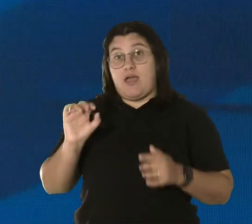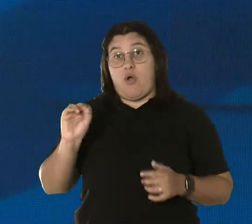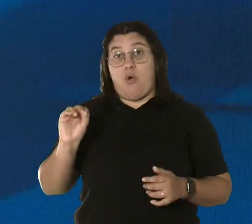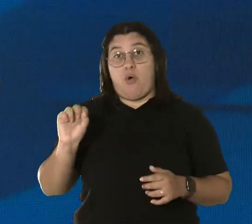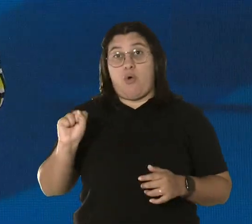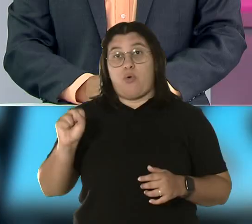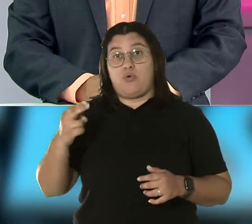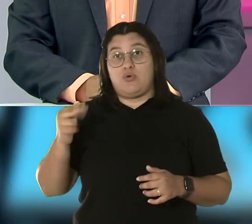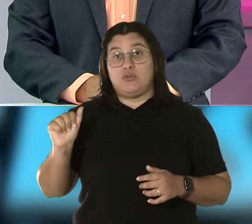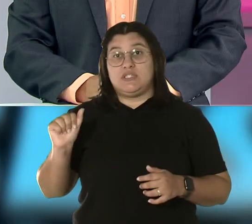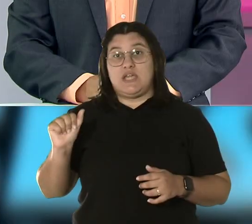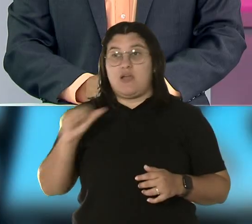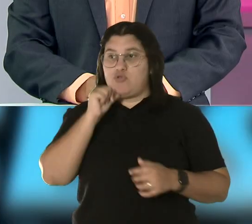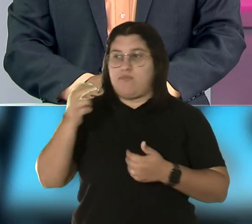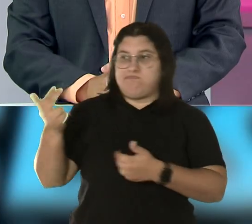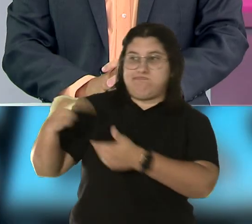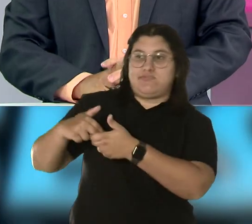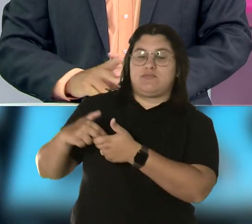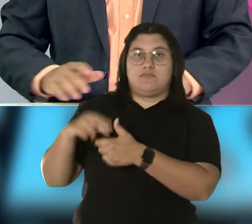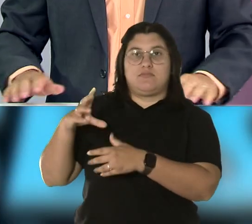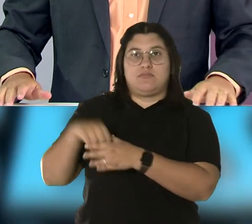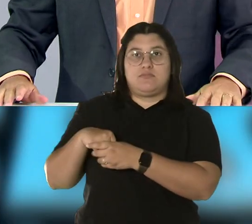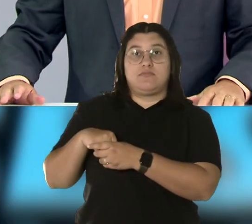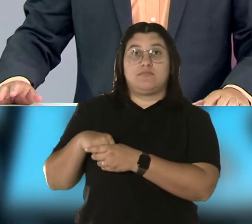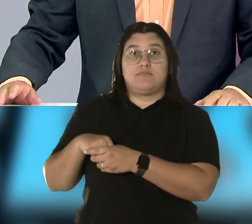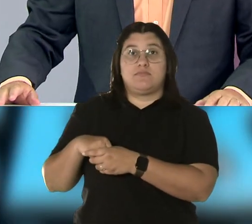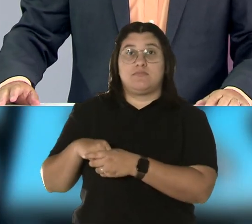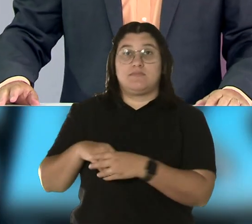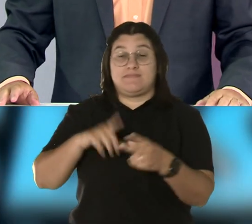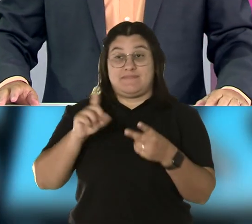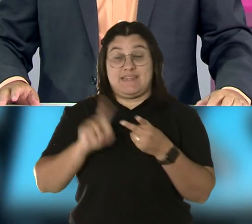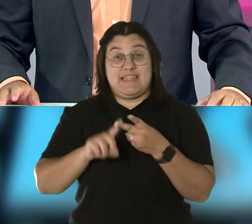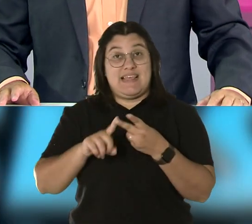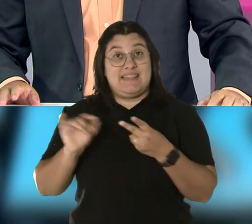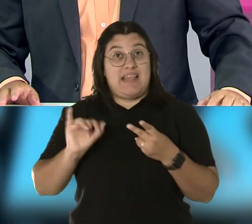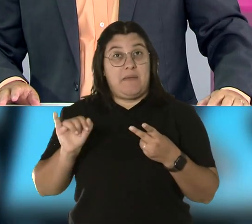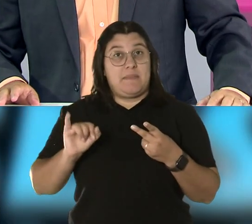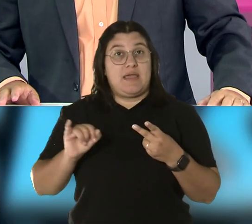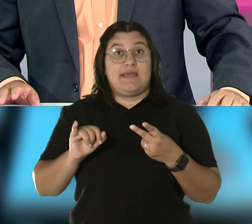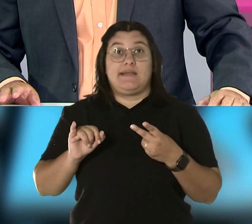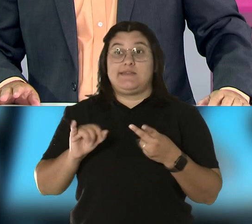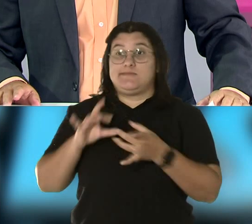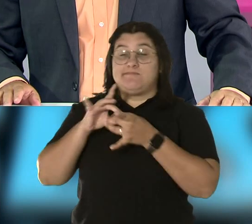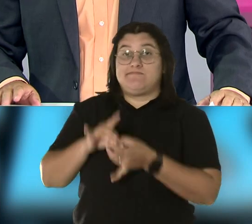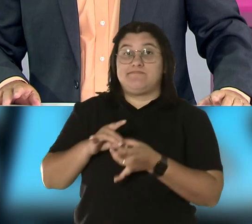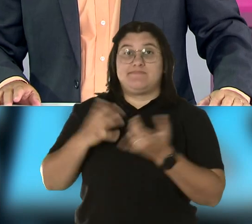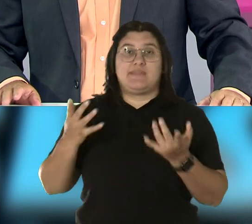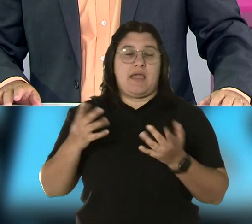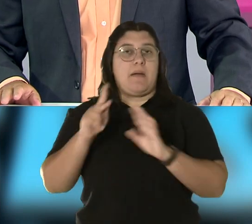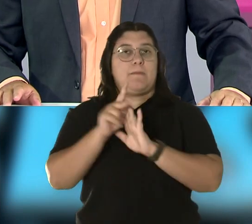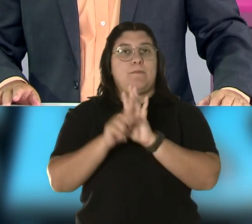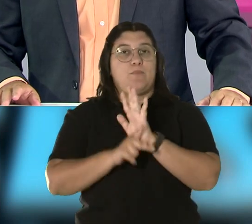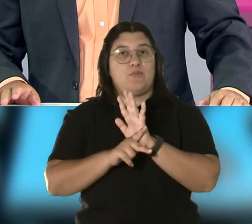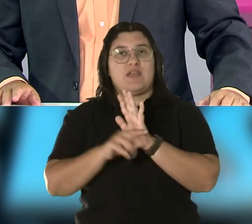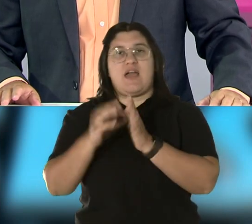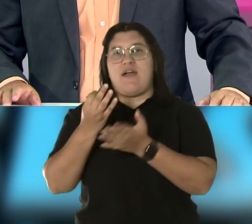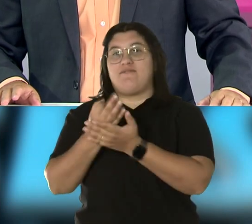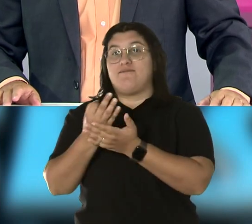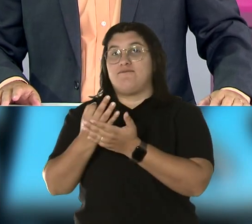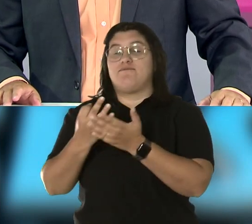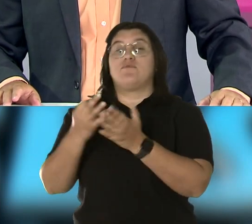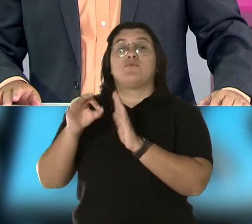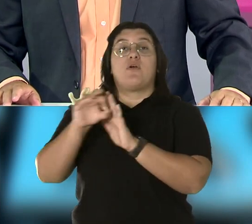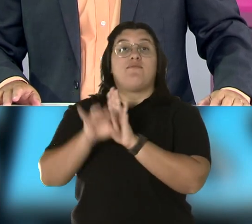mete ahí. Hay que hacer un cambio relacionado a la póliza del Fondo del Seguro del Estado. Totalmente. Porque si